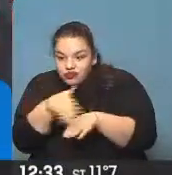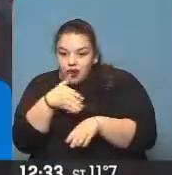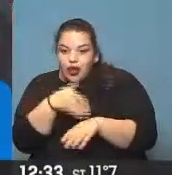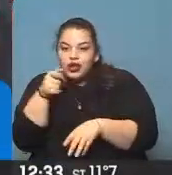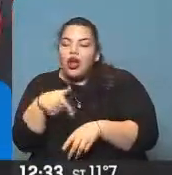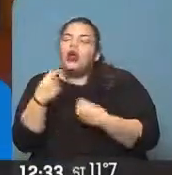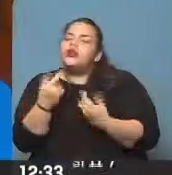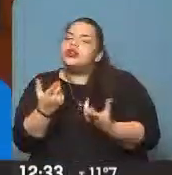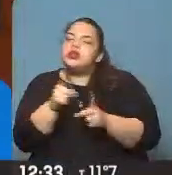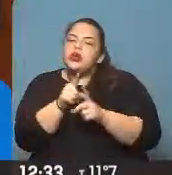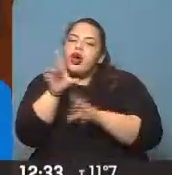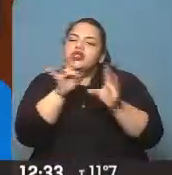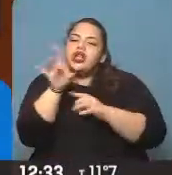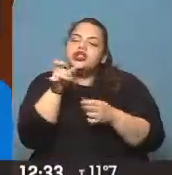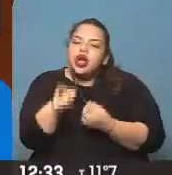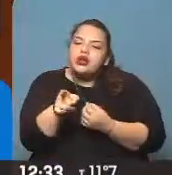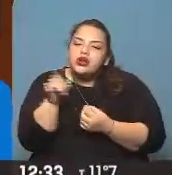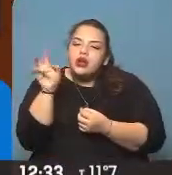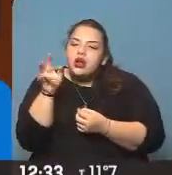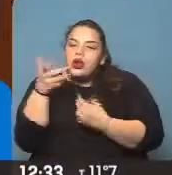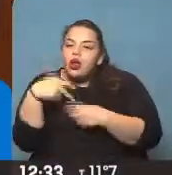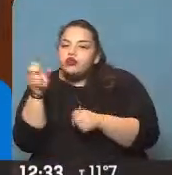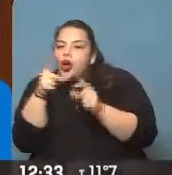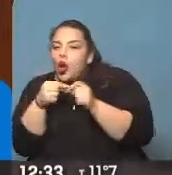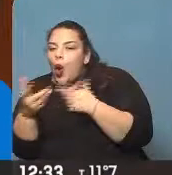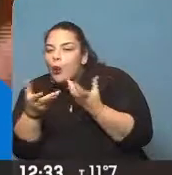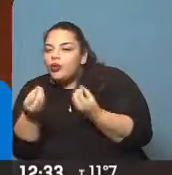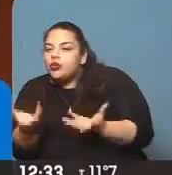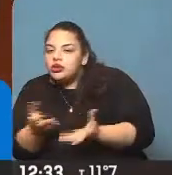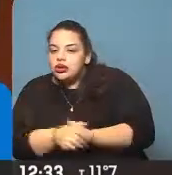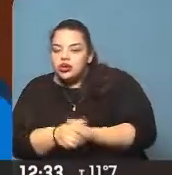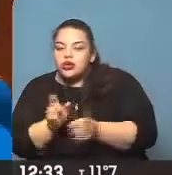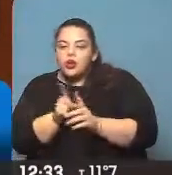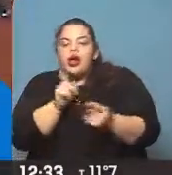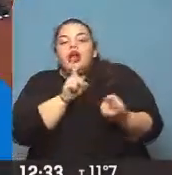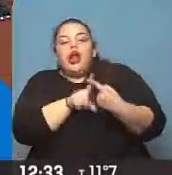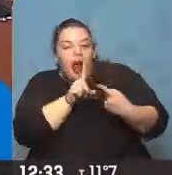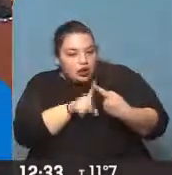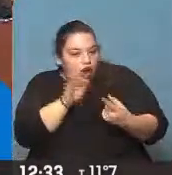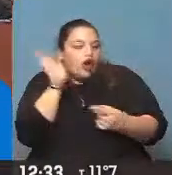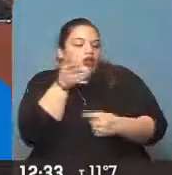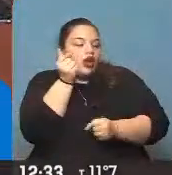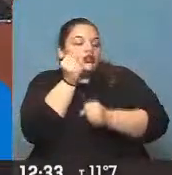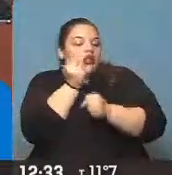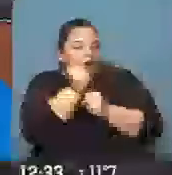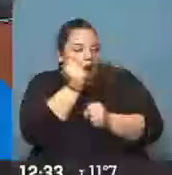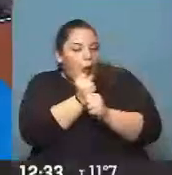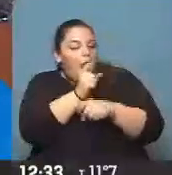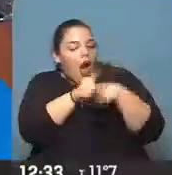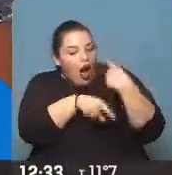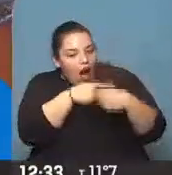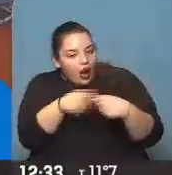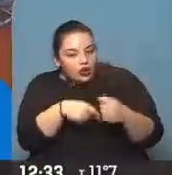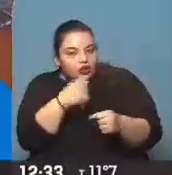cómo fue averiguar los números de los chicos use un poco mis relaciones y todo el camino que recorrido que tengo